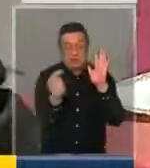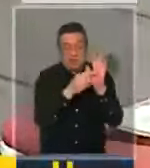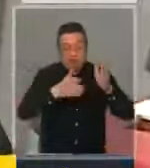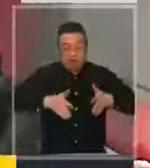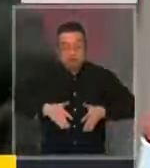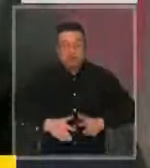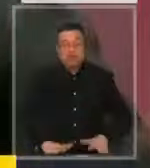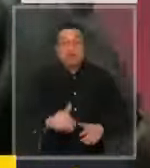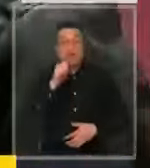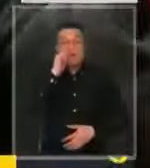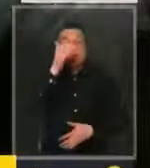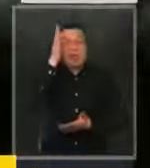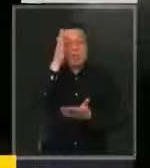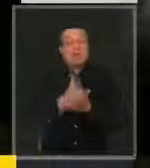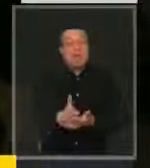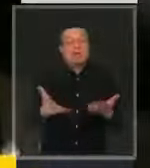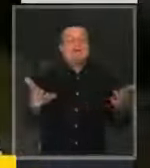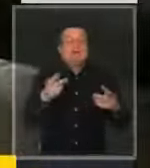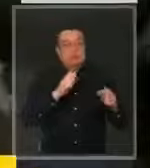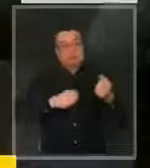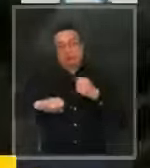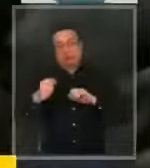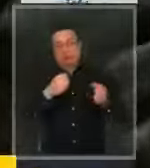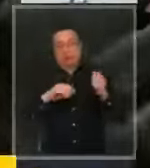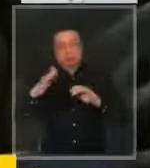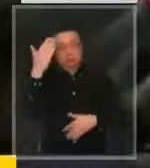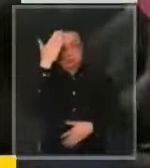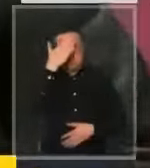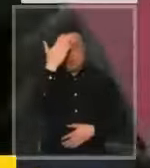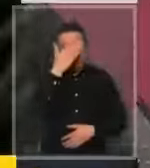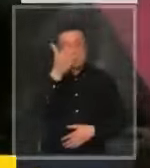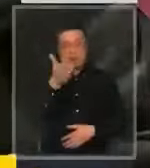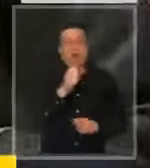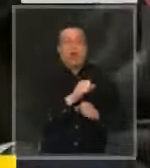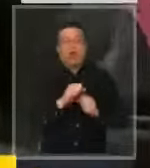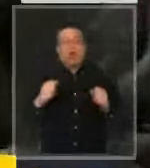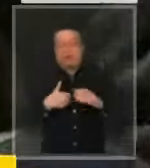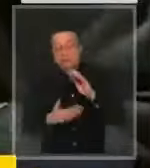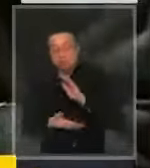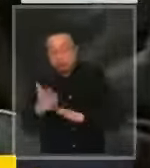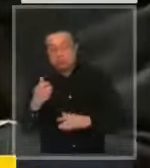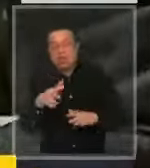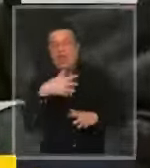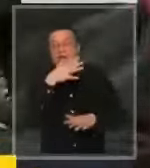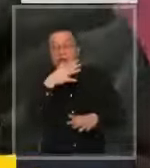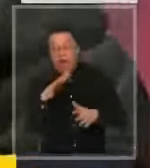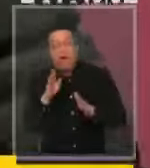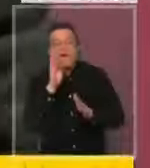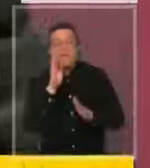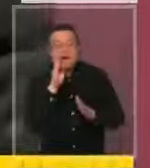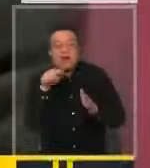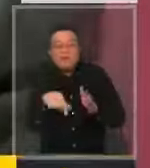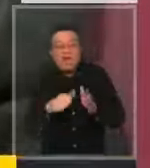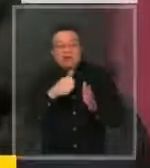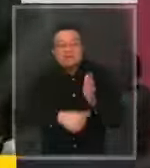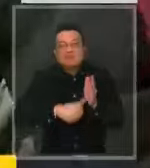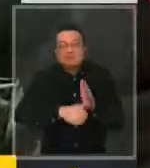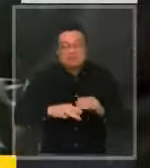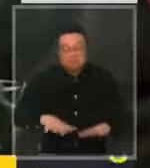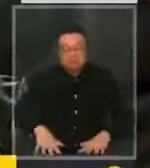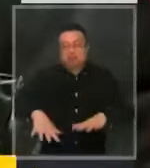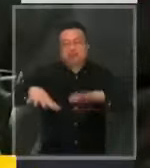para tener a su guaguita. Es muy preocupante la situación que se está viviendo ahí, no poder salir, agua servía, frío, sin suministro tampoco de agua potable,